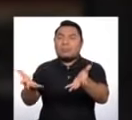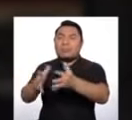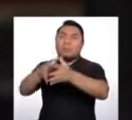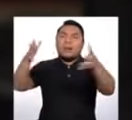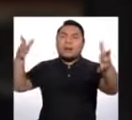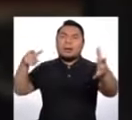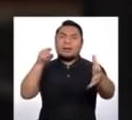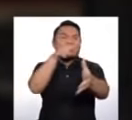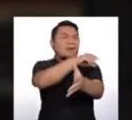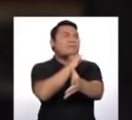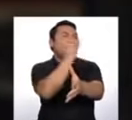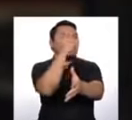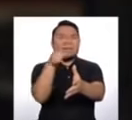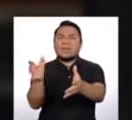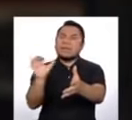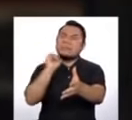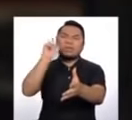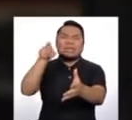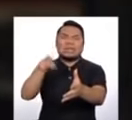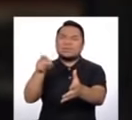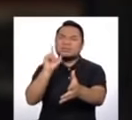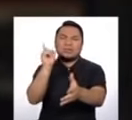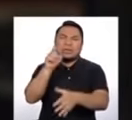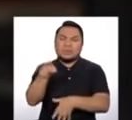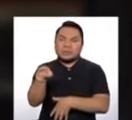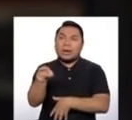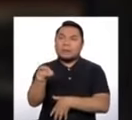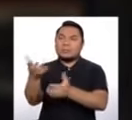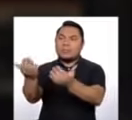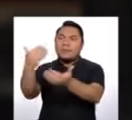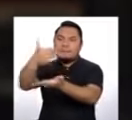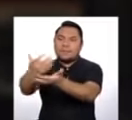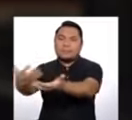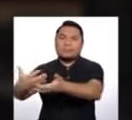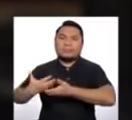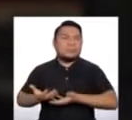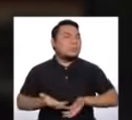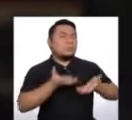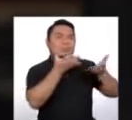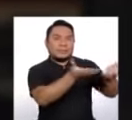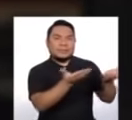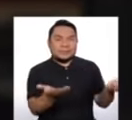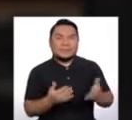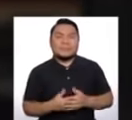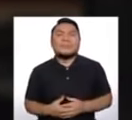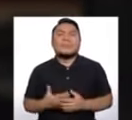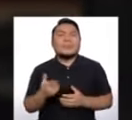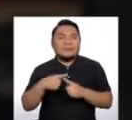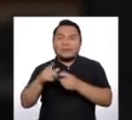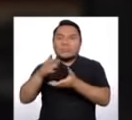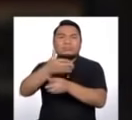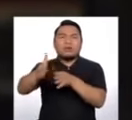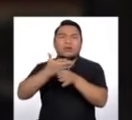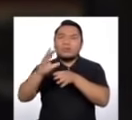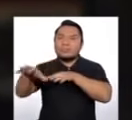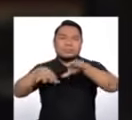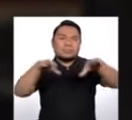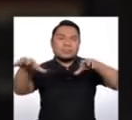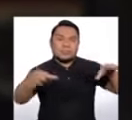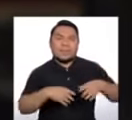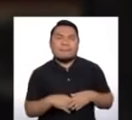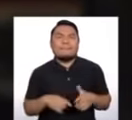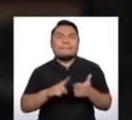recursos humanos, y específicamente con las pruebas de laboratorio, además se suma otro elemento, que son